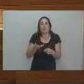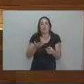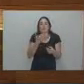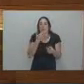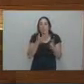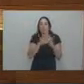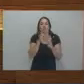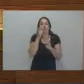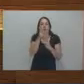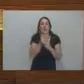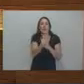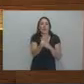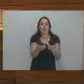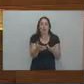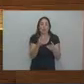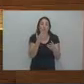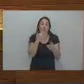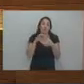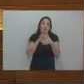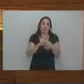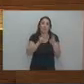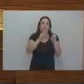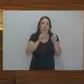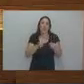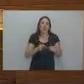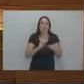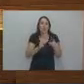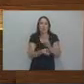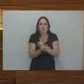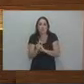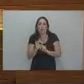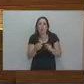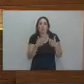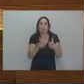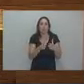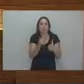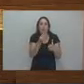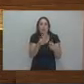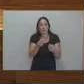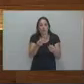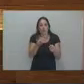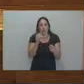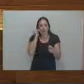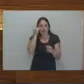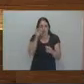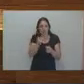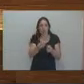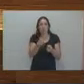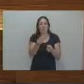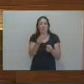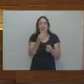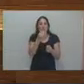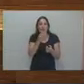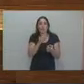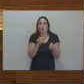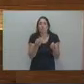rural, hablando de los costes de producción, hablando del sector agroalimentario, de la distribución, y no llevándolo a un terreno que nada más que aparece